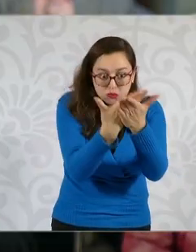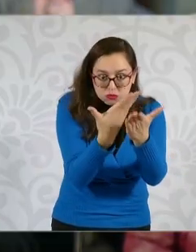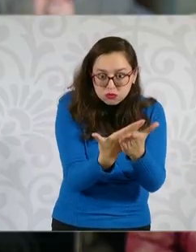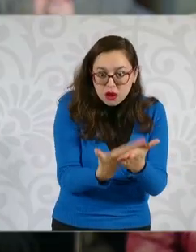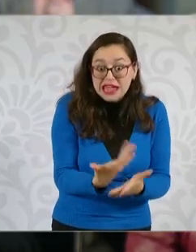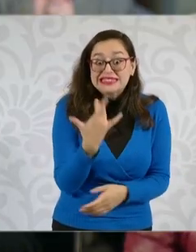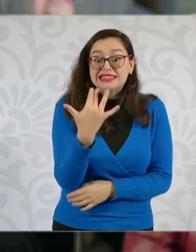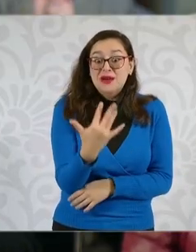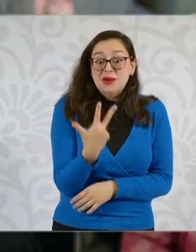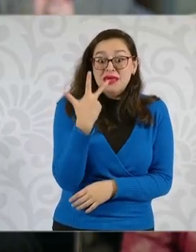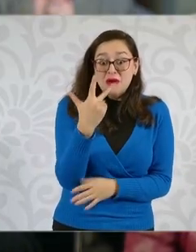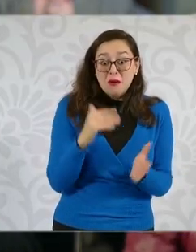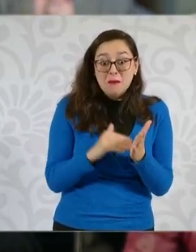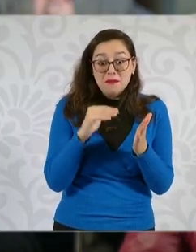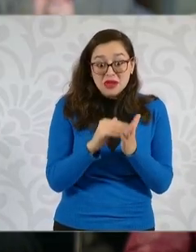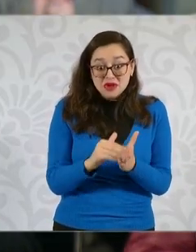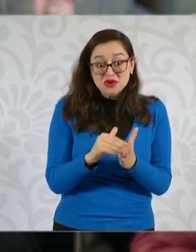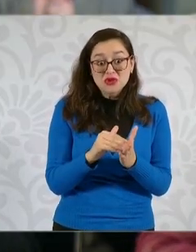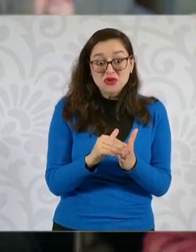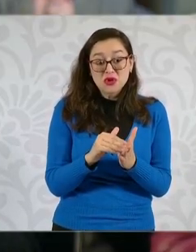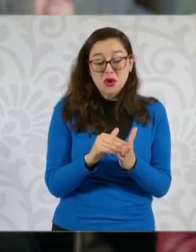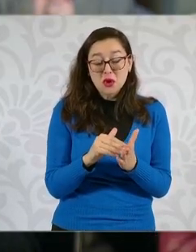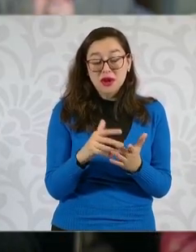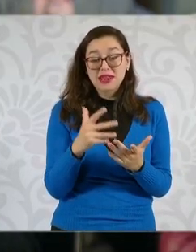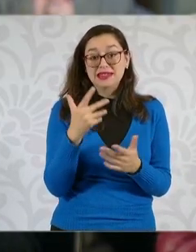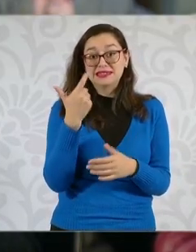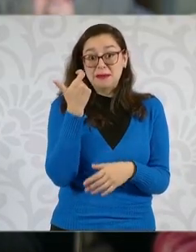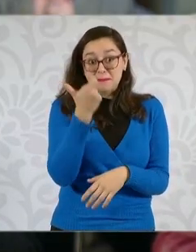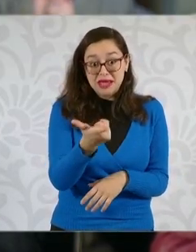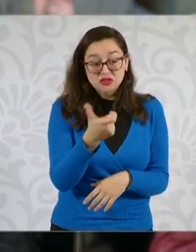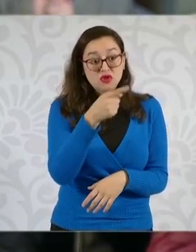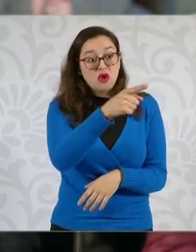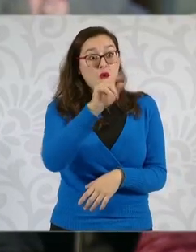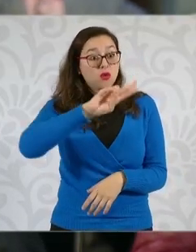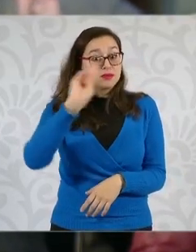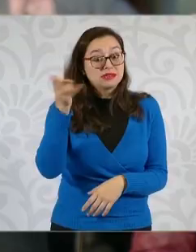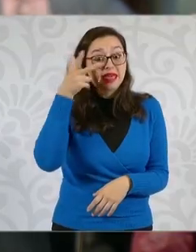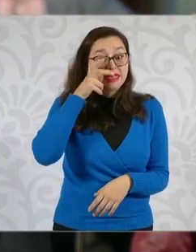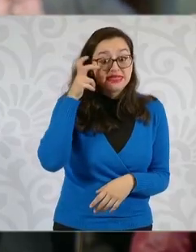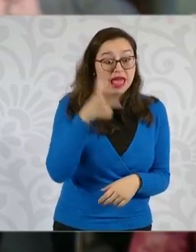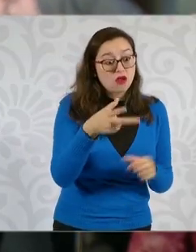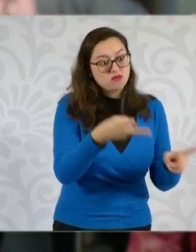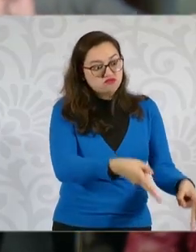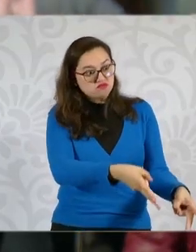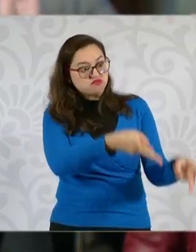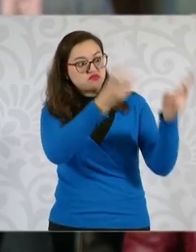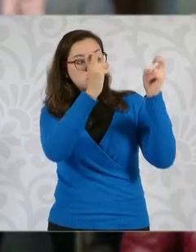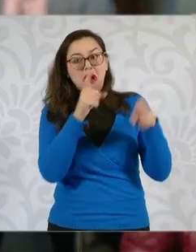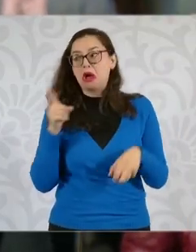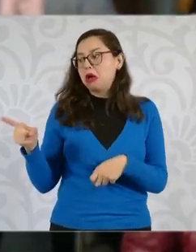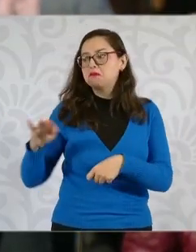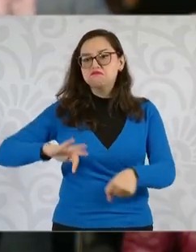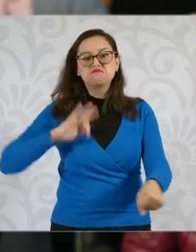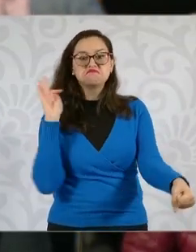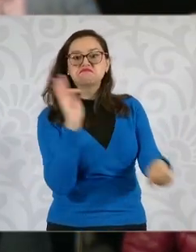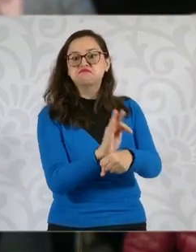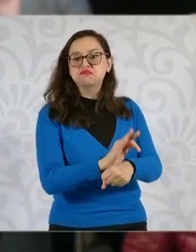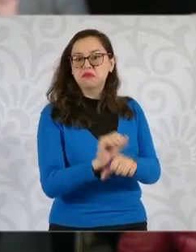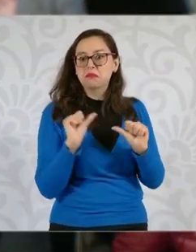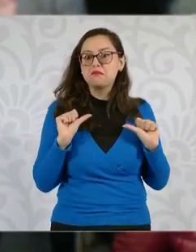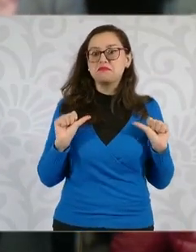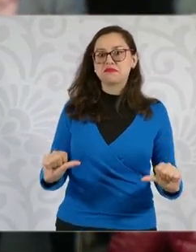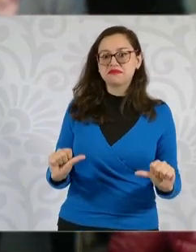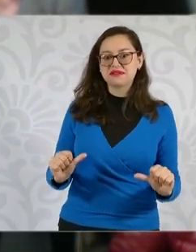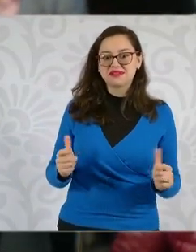58 millones de pesos a la máxima casa de estudios del estado de Hidalgo esto ¿cómo considera esta decisión usted que